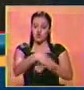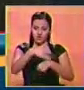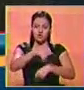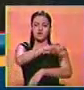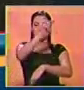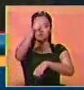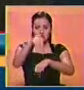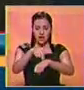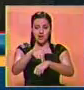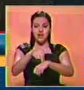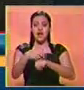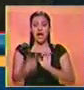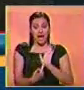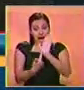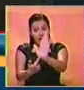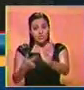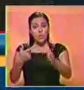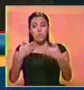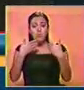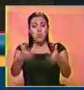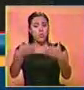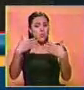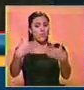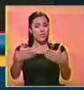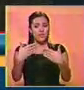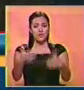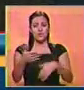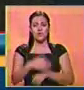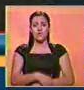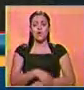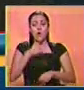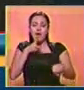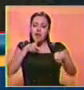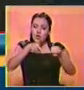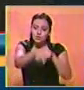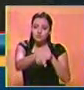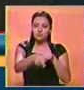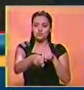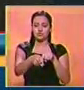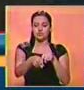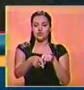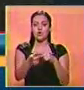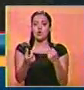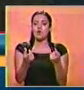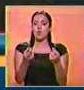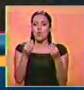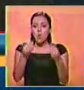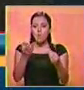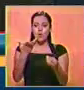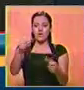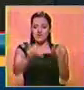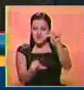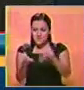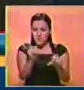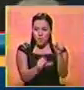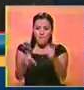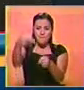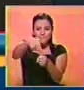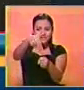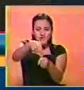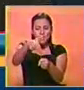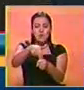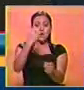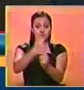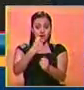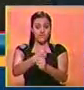nacional, en un acto público que es la inauguración de un complejo petroquímico y actuando en el ejercicio